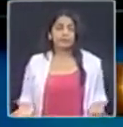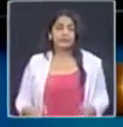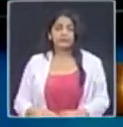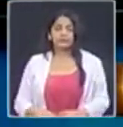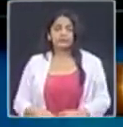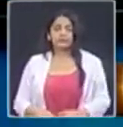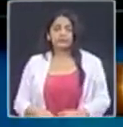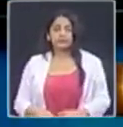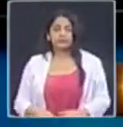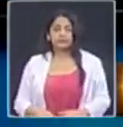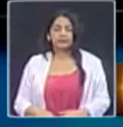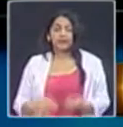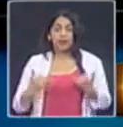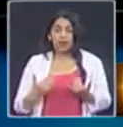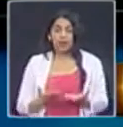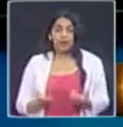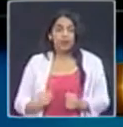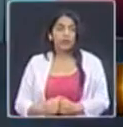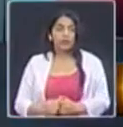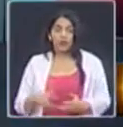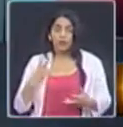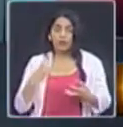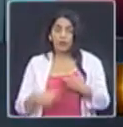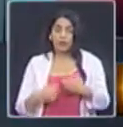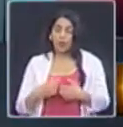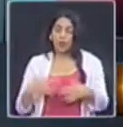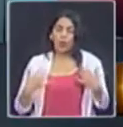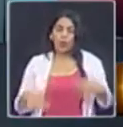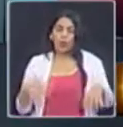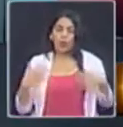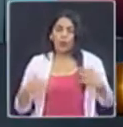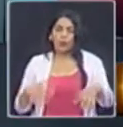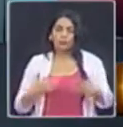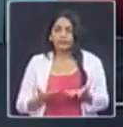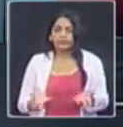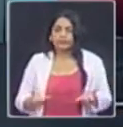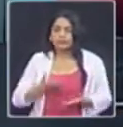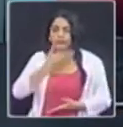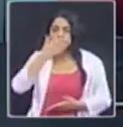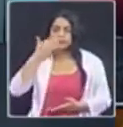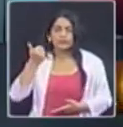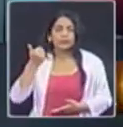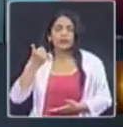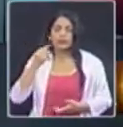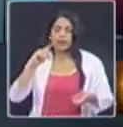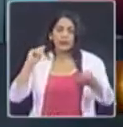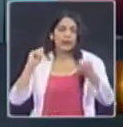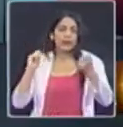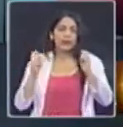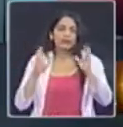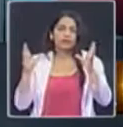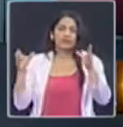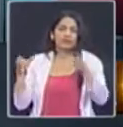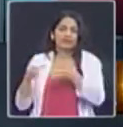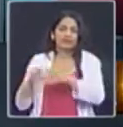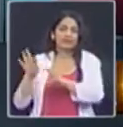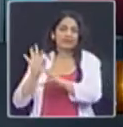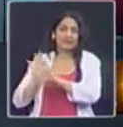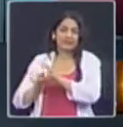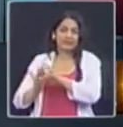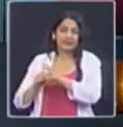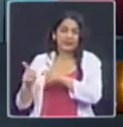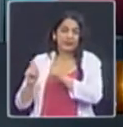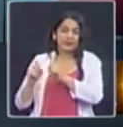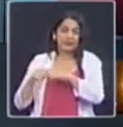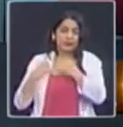salida e interesante frente a un grave problema que es para que no haya discusión que estos miembros del consejo de participación a través